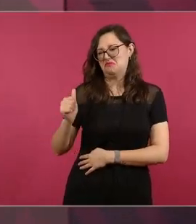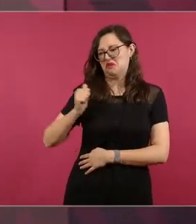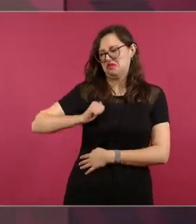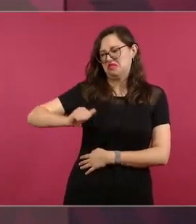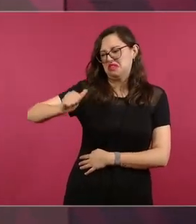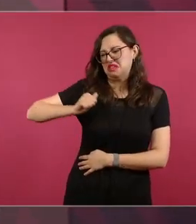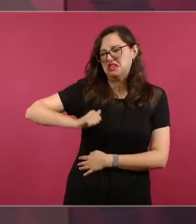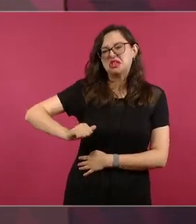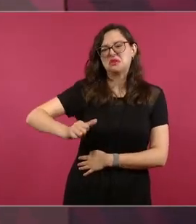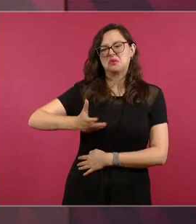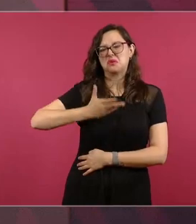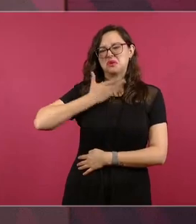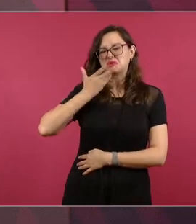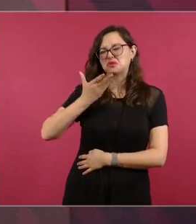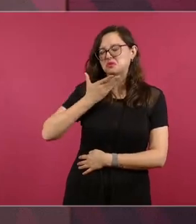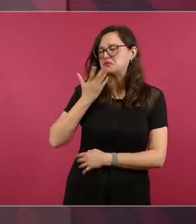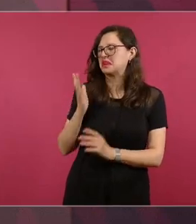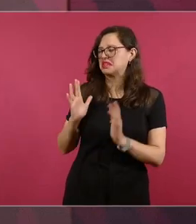este